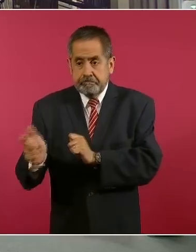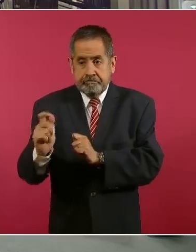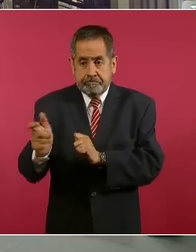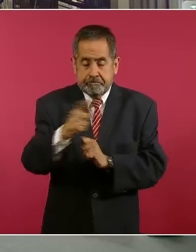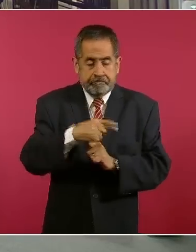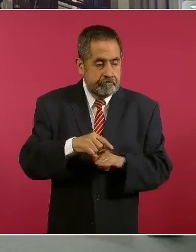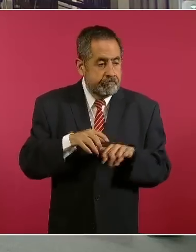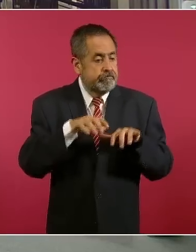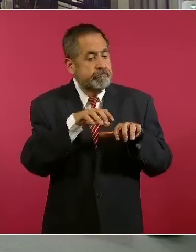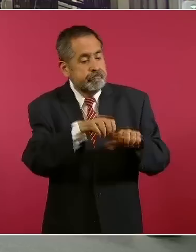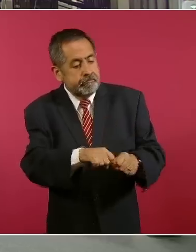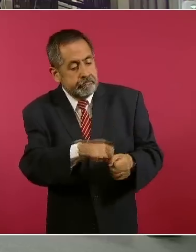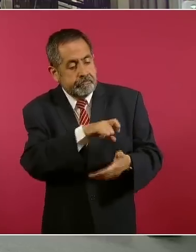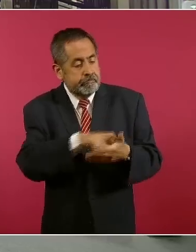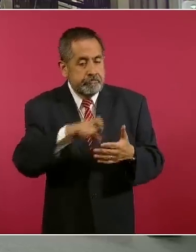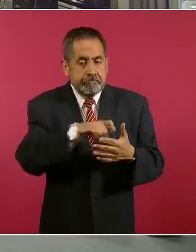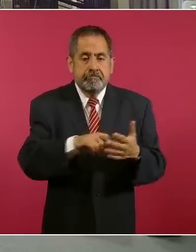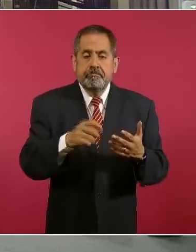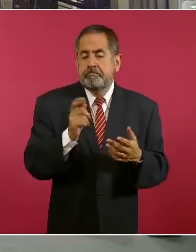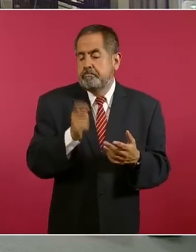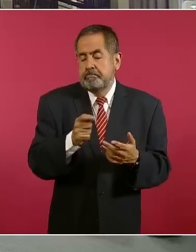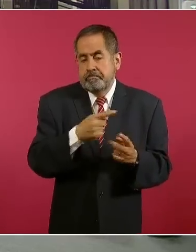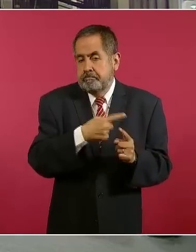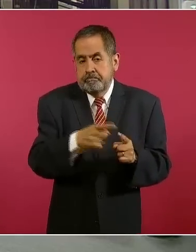para comprar